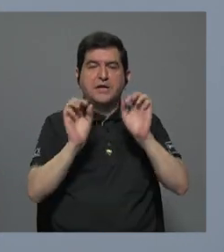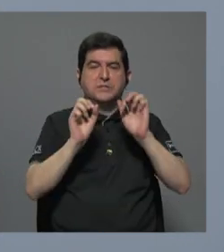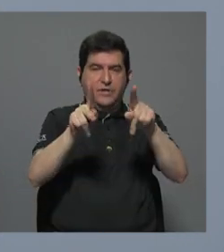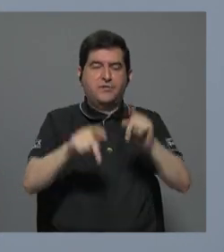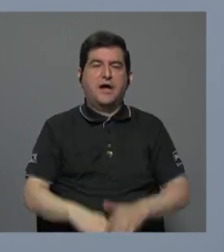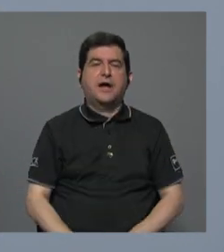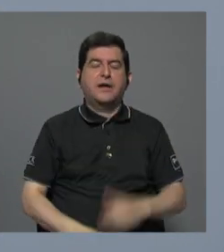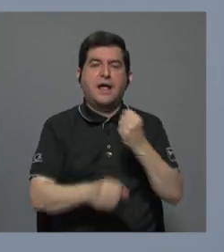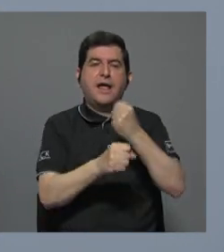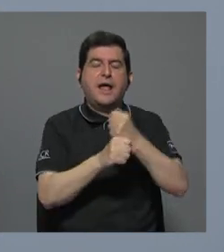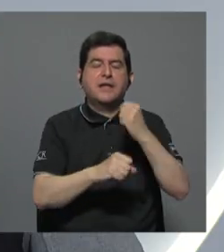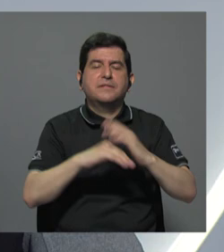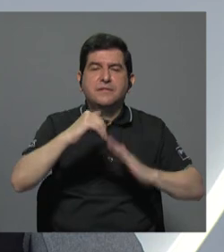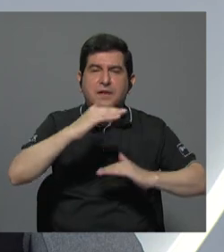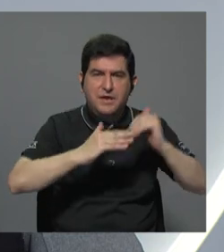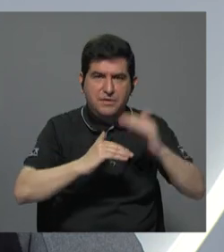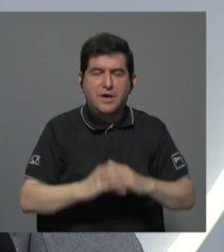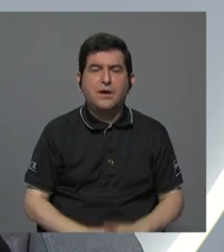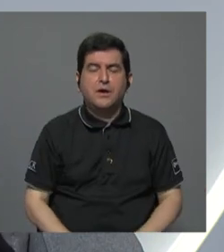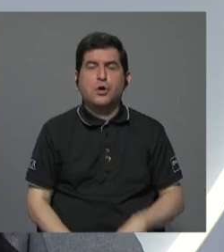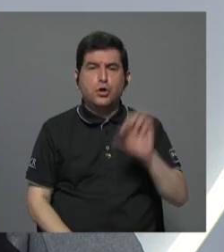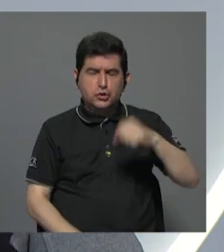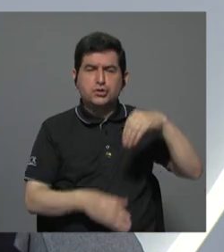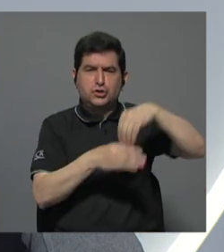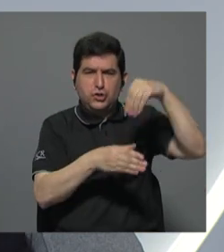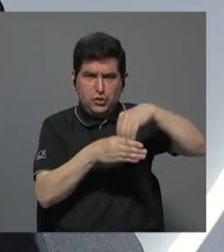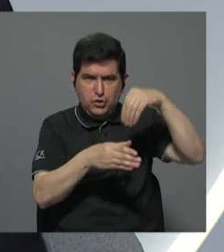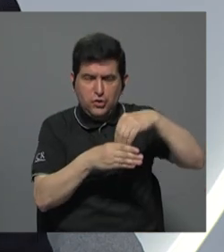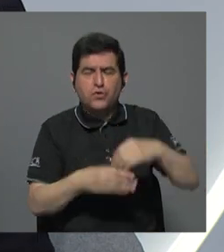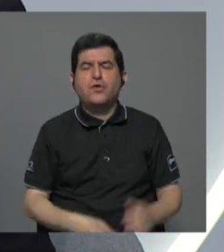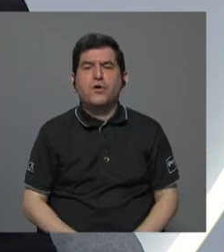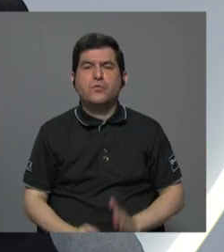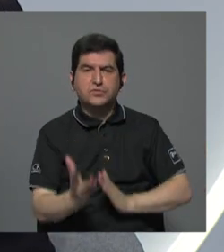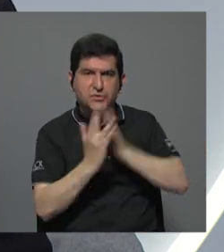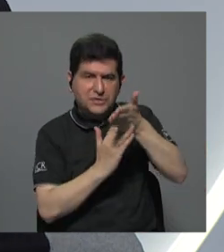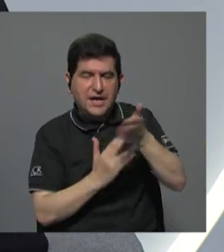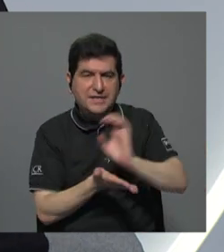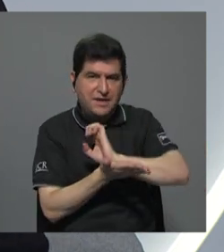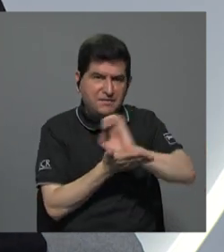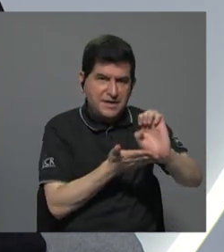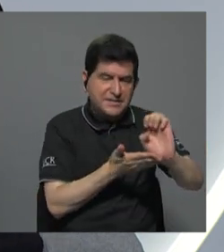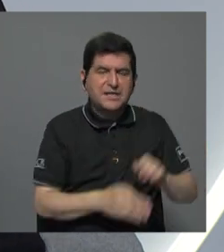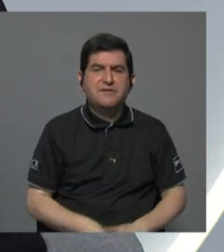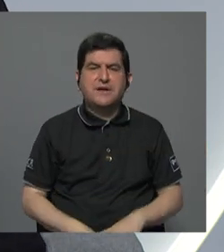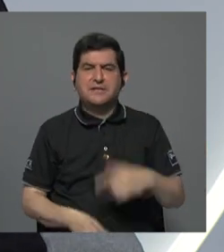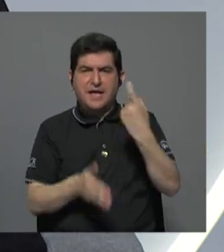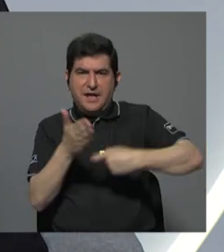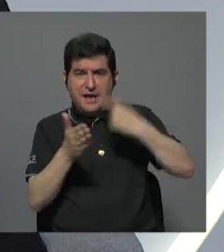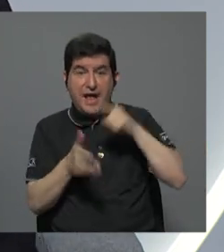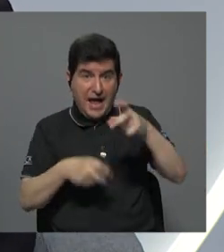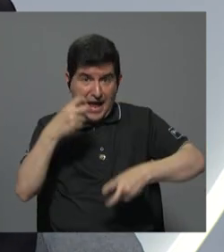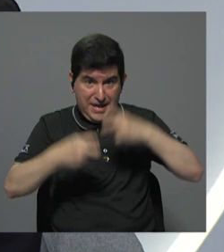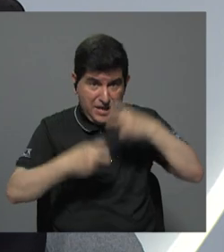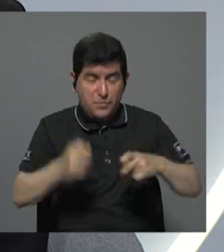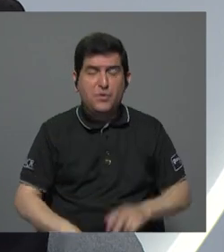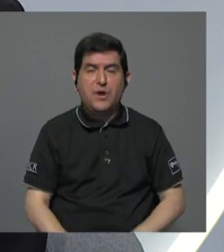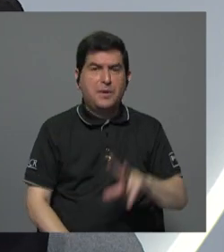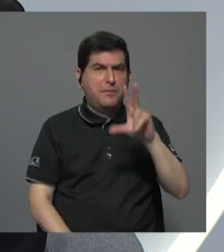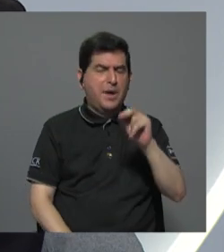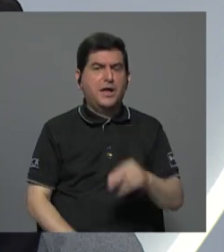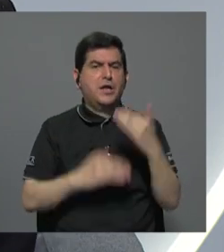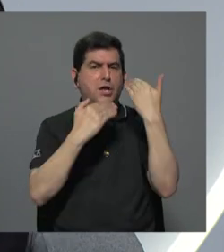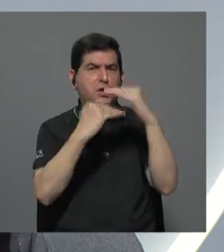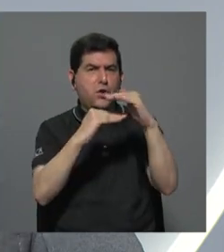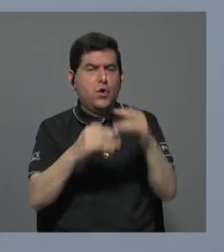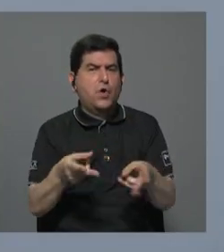respecto a lo de obra pública generación de recursos sin elevación fiscal cárter cree que es ahí donde está el problema y que no más bien en la